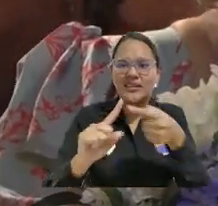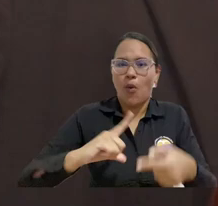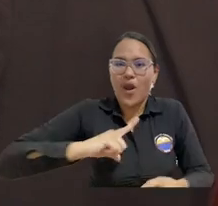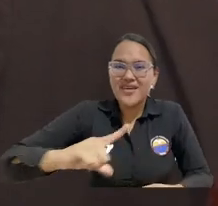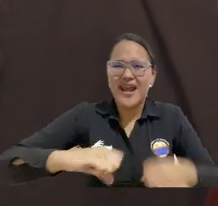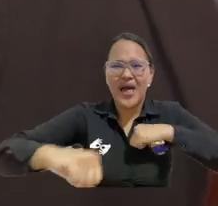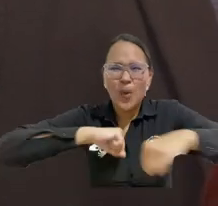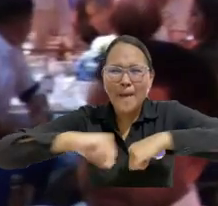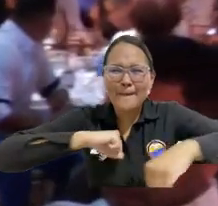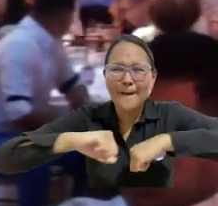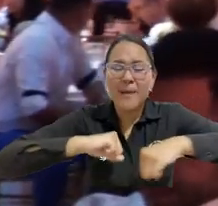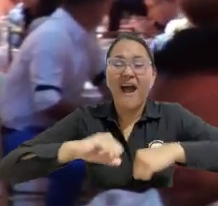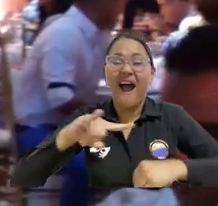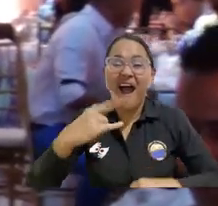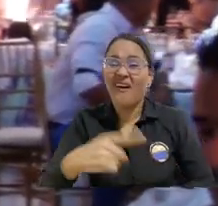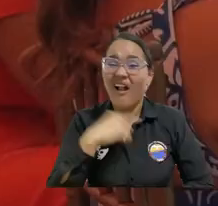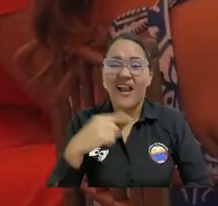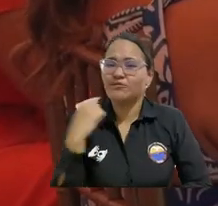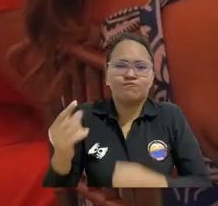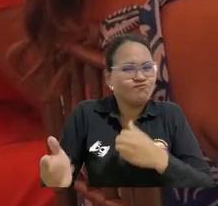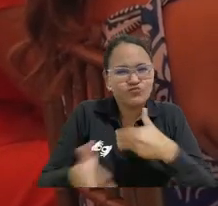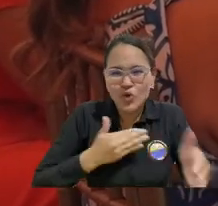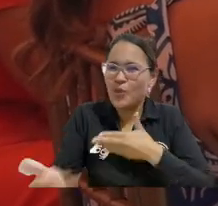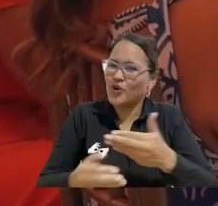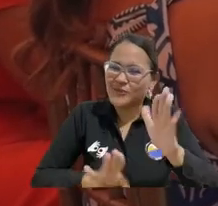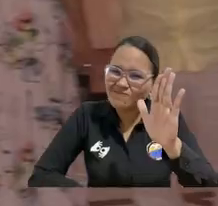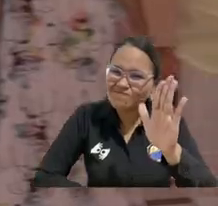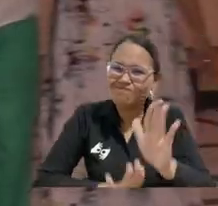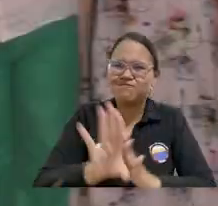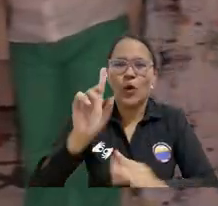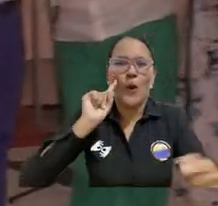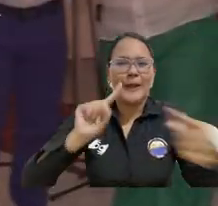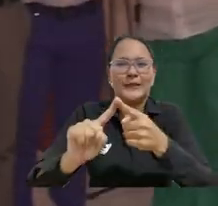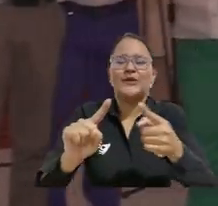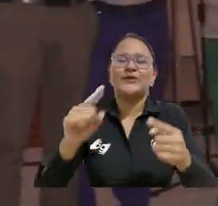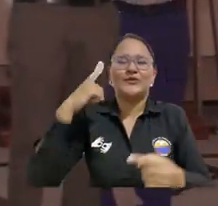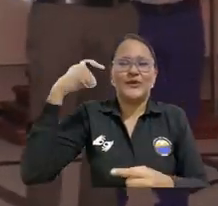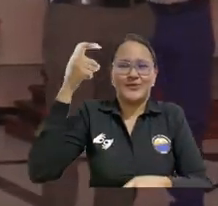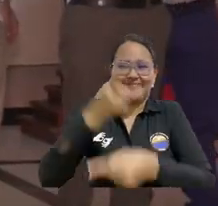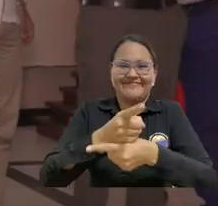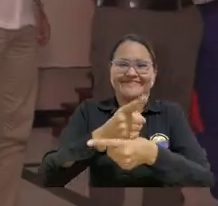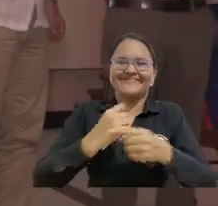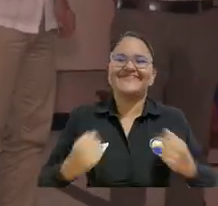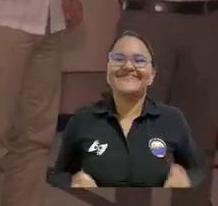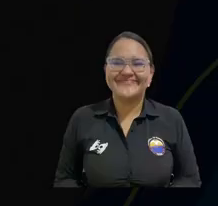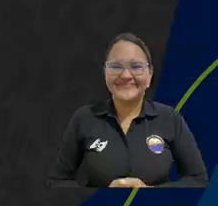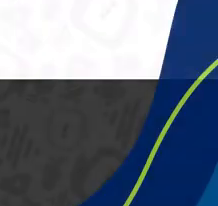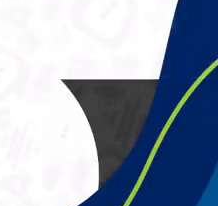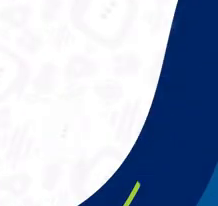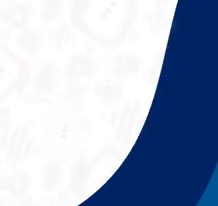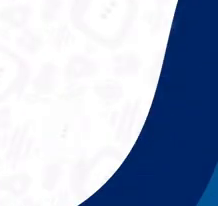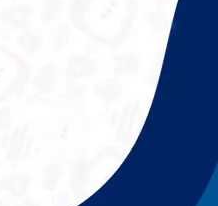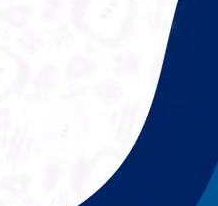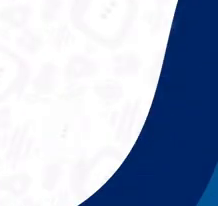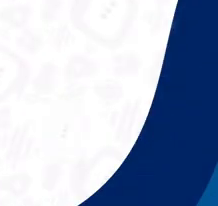a todos los asistentes en torno a ponderar el liderazgo y a no desfallecer en la búsqueda de cumplir los sueños.